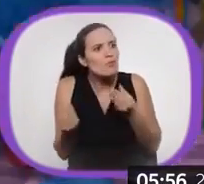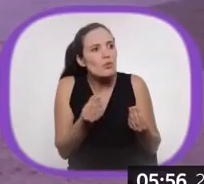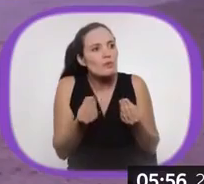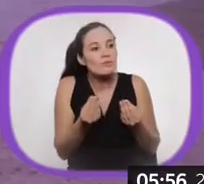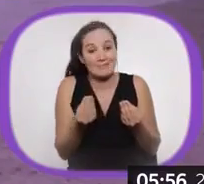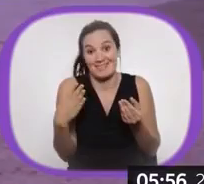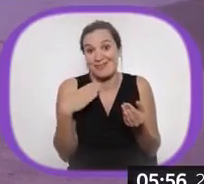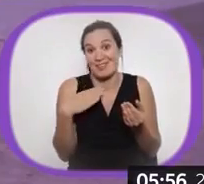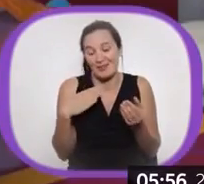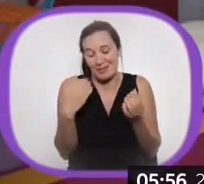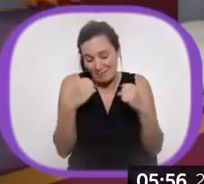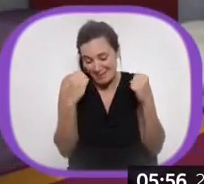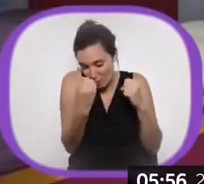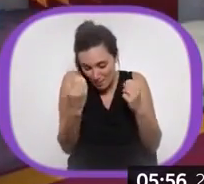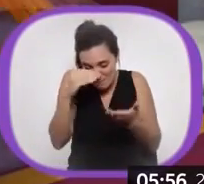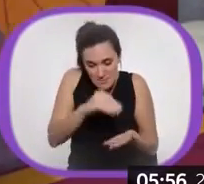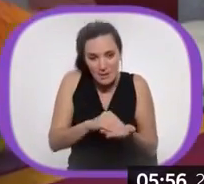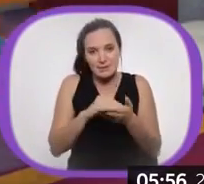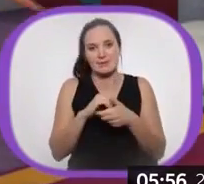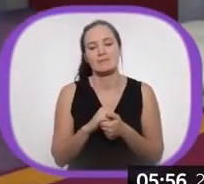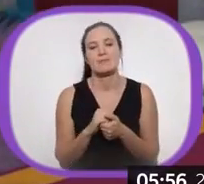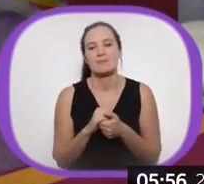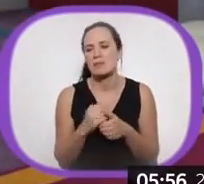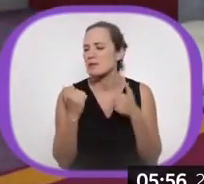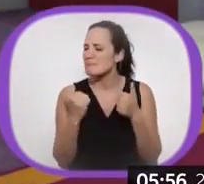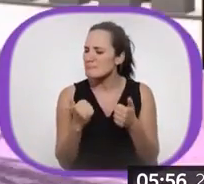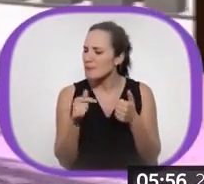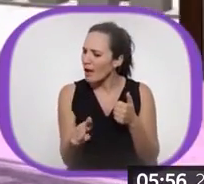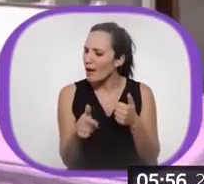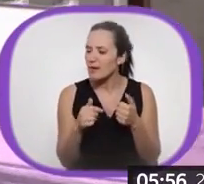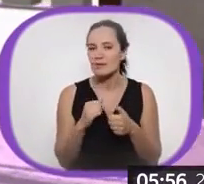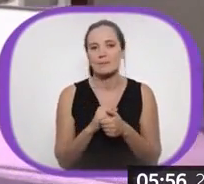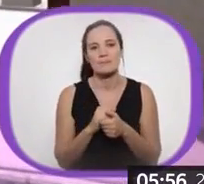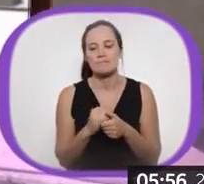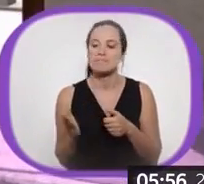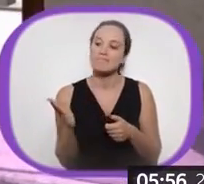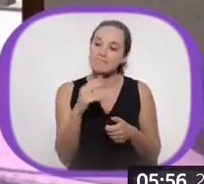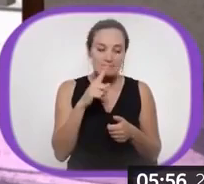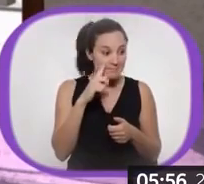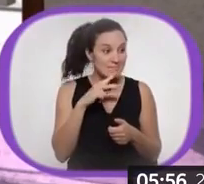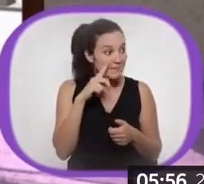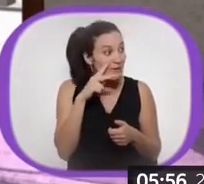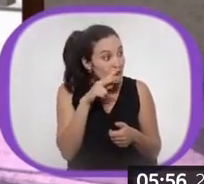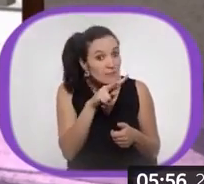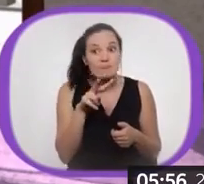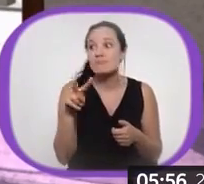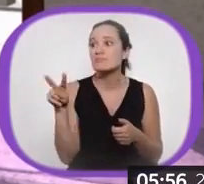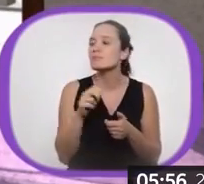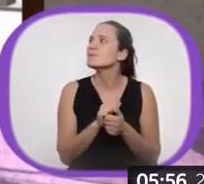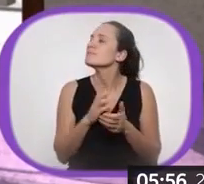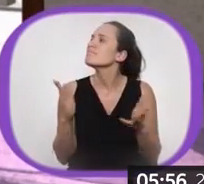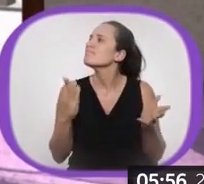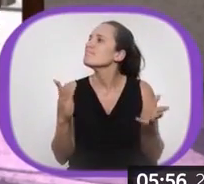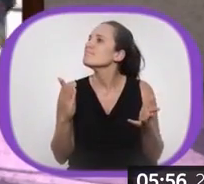una práctica más. ¡Wow, Mike! ¡Eres brillante! Vamos, Ibi, echemos un vistazo. De acuerdo. Pero, mamá,